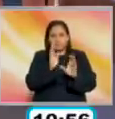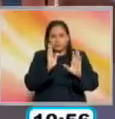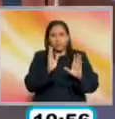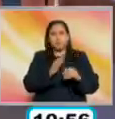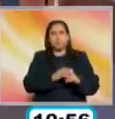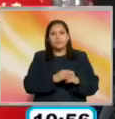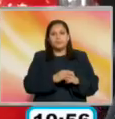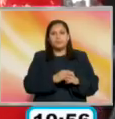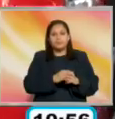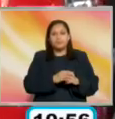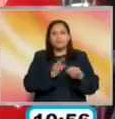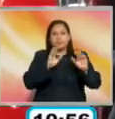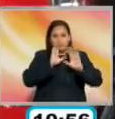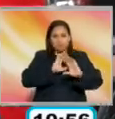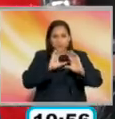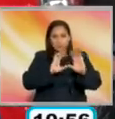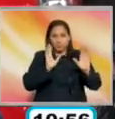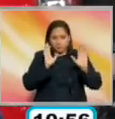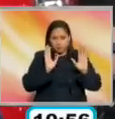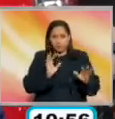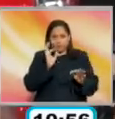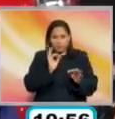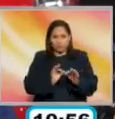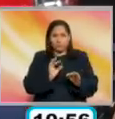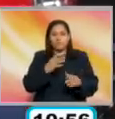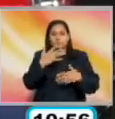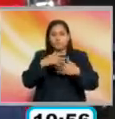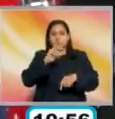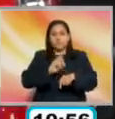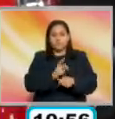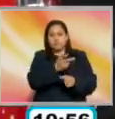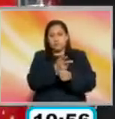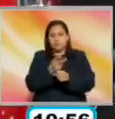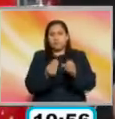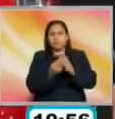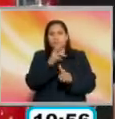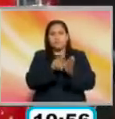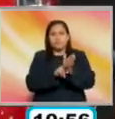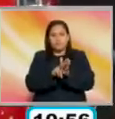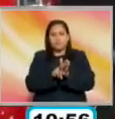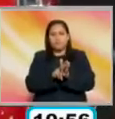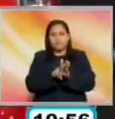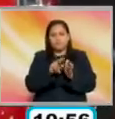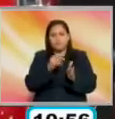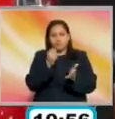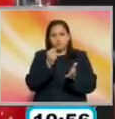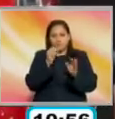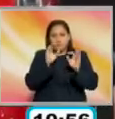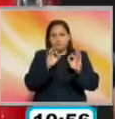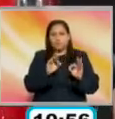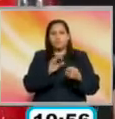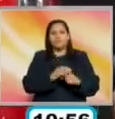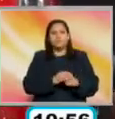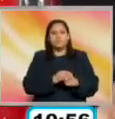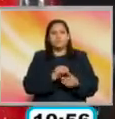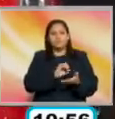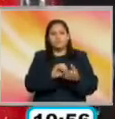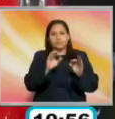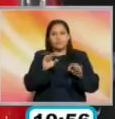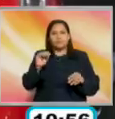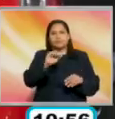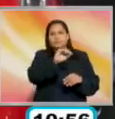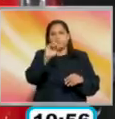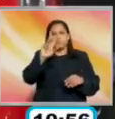grabación, Ajá. el sencillo ya está. Entonces, en 15 días sale nuestro nuevo video oficial y va a salir vamos a hacer gira